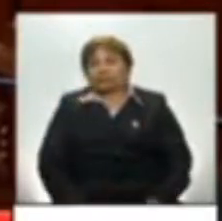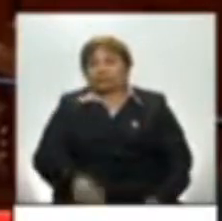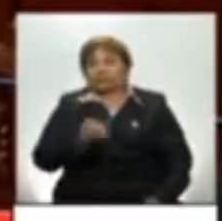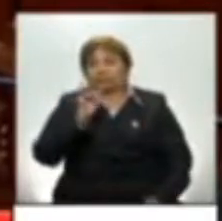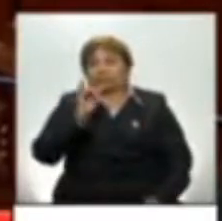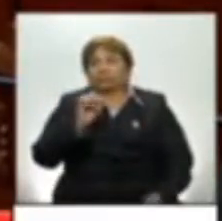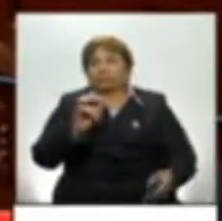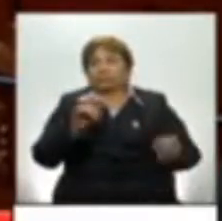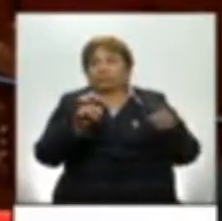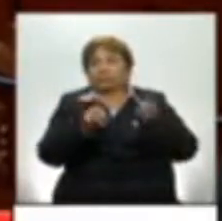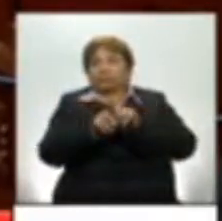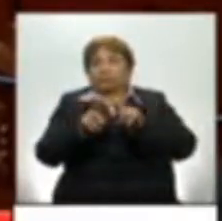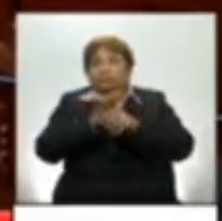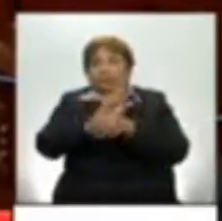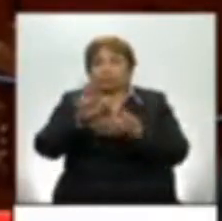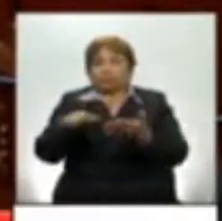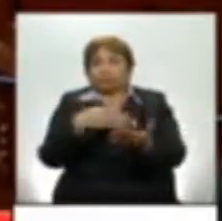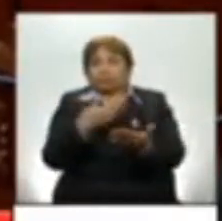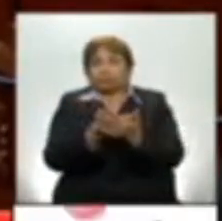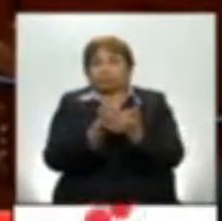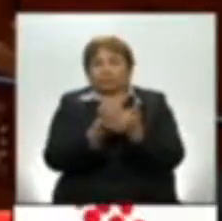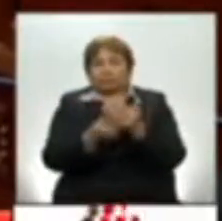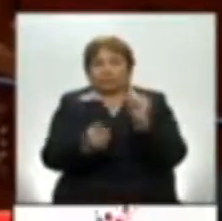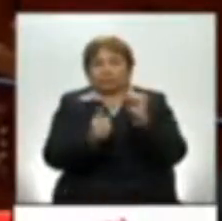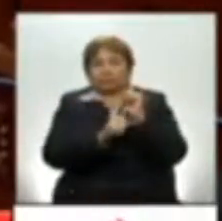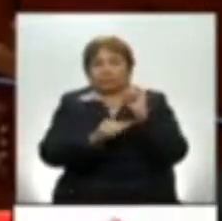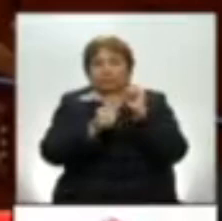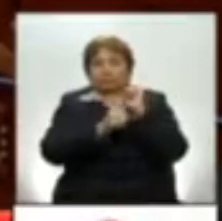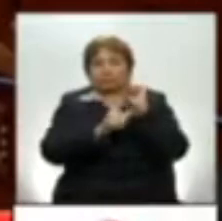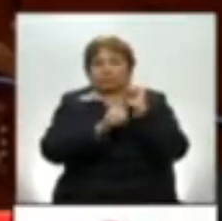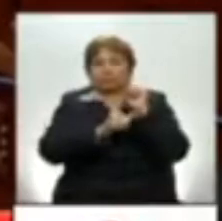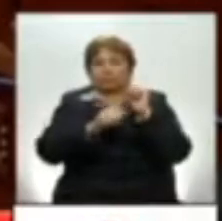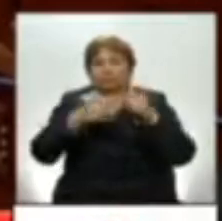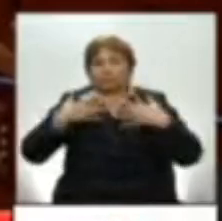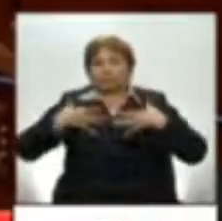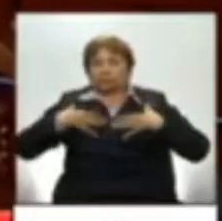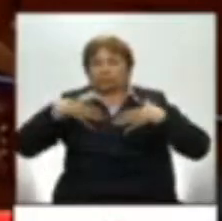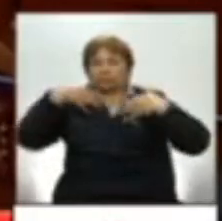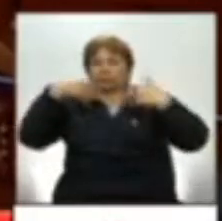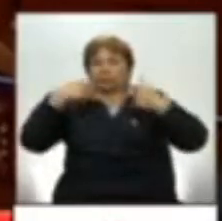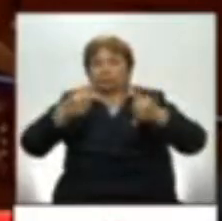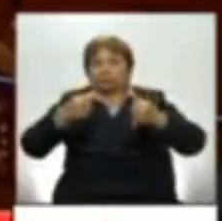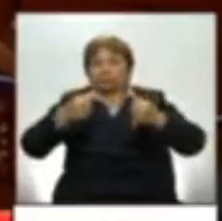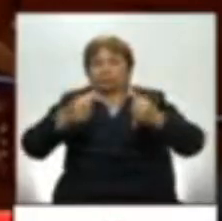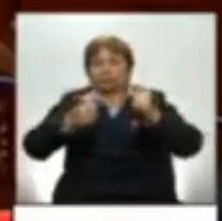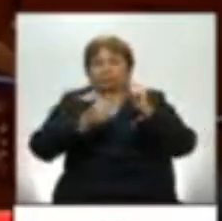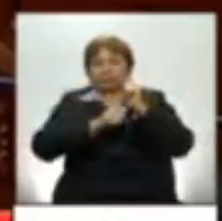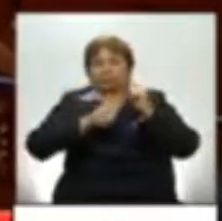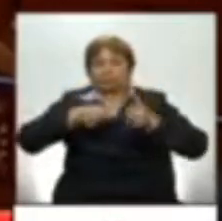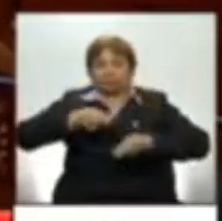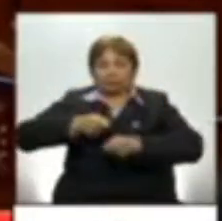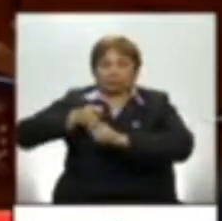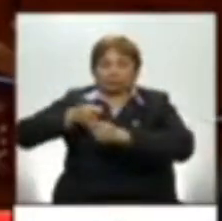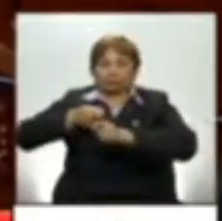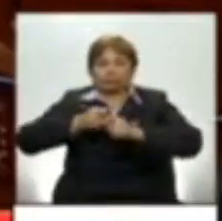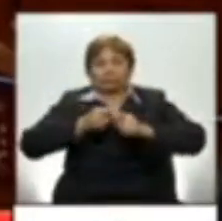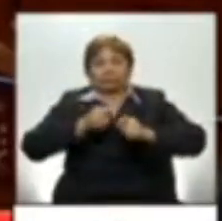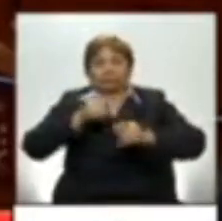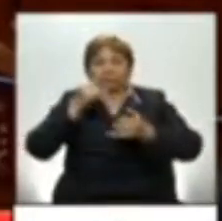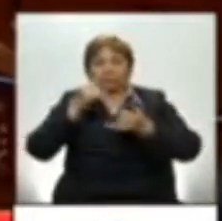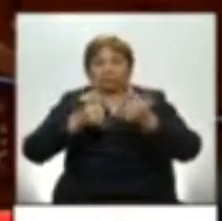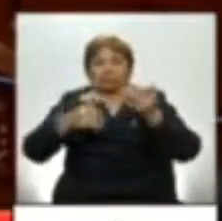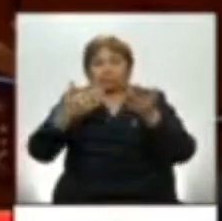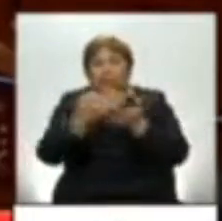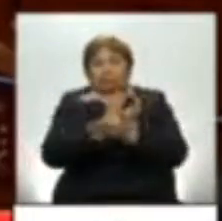también por todos mis hermanos del sector salud y mis hermanos del campo, y por una